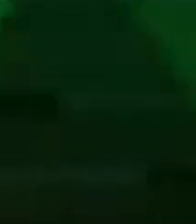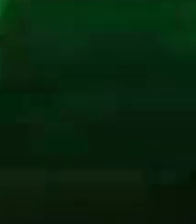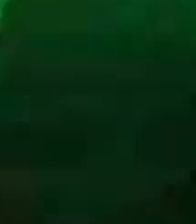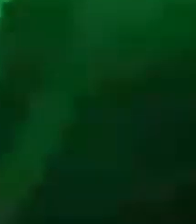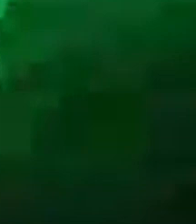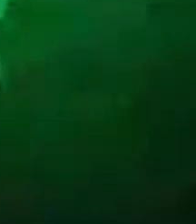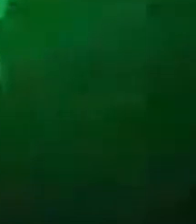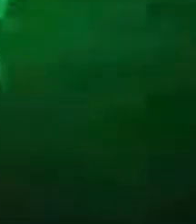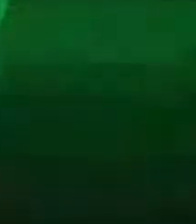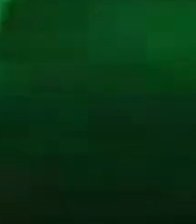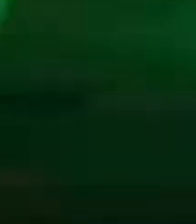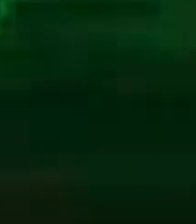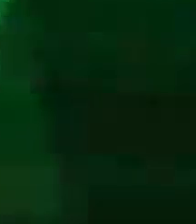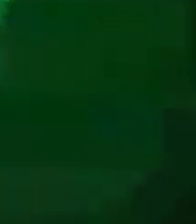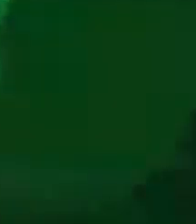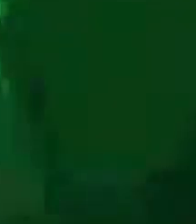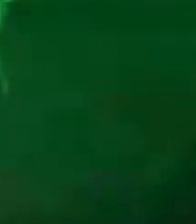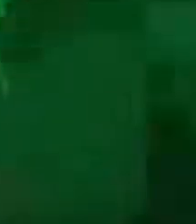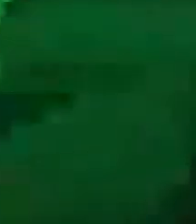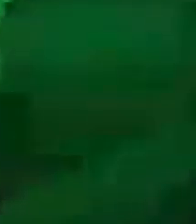fue una prueba de fuego.